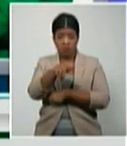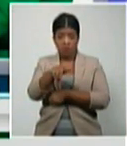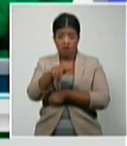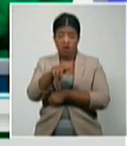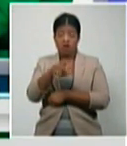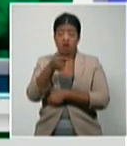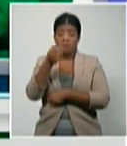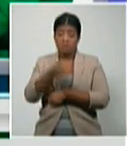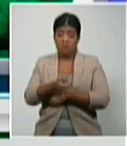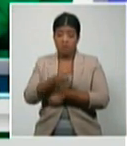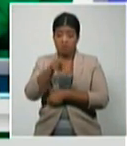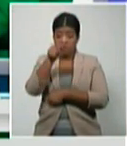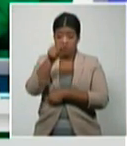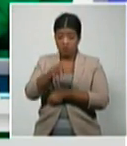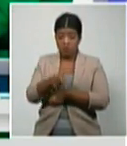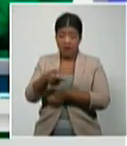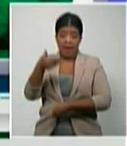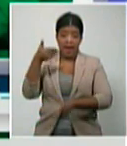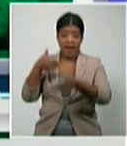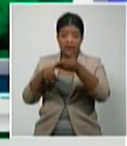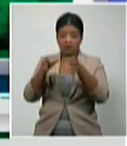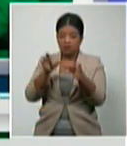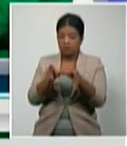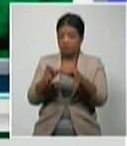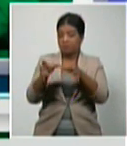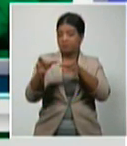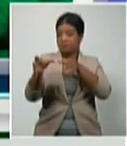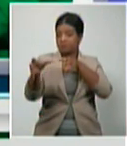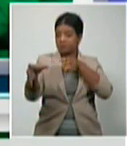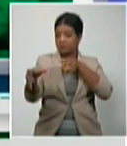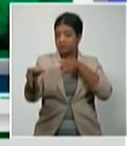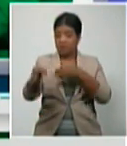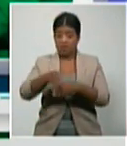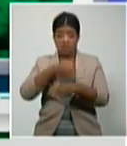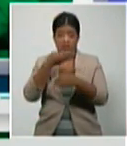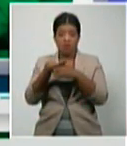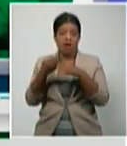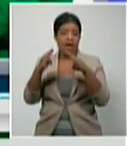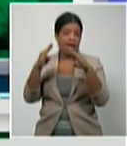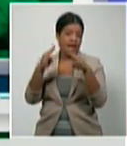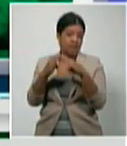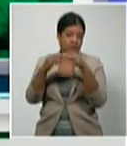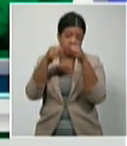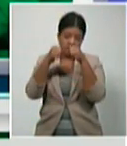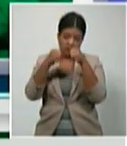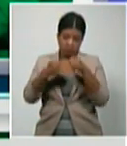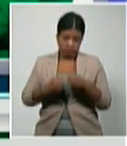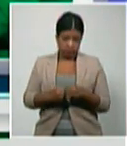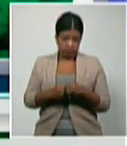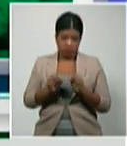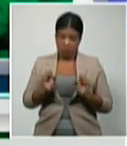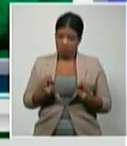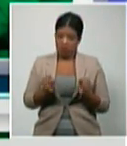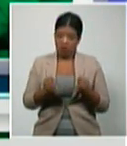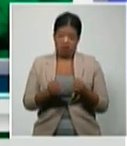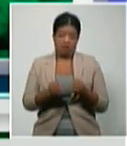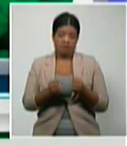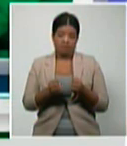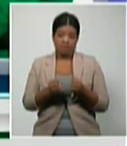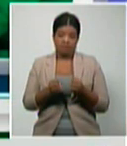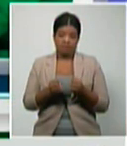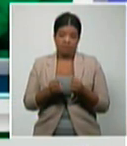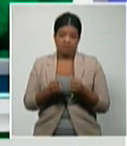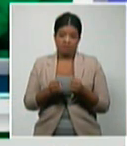centros de contacto, después se aíslan en sus domicilios, tienen ingresos domiciliarios y se